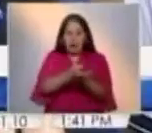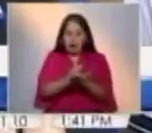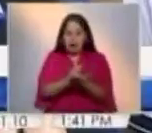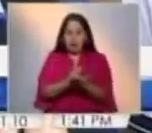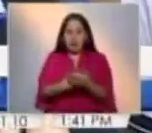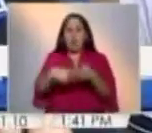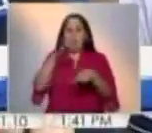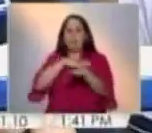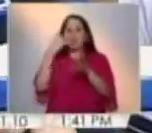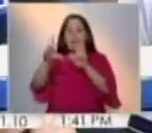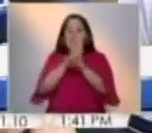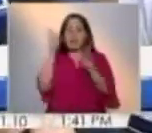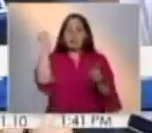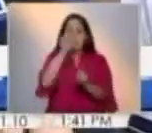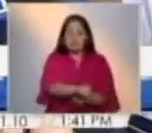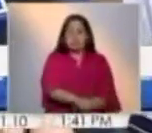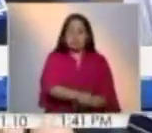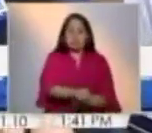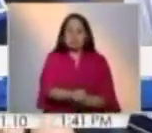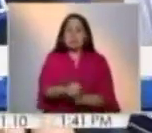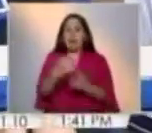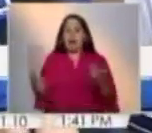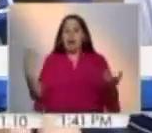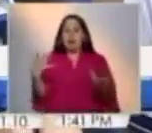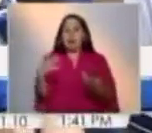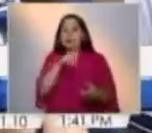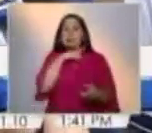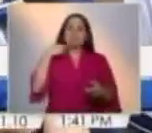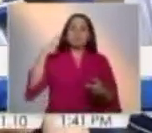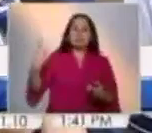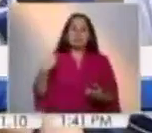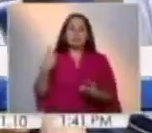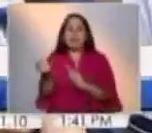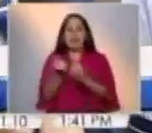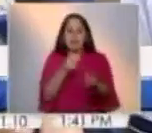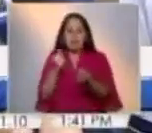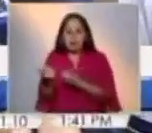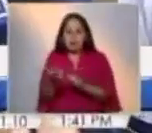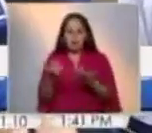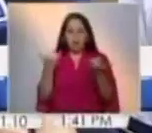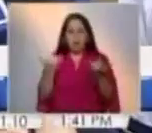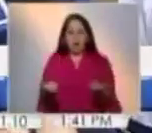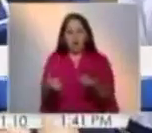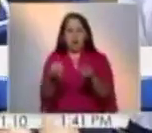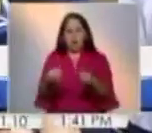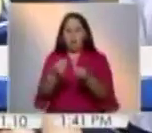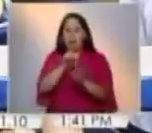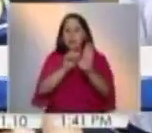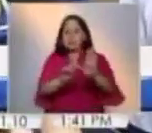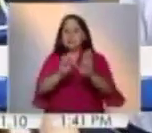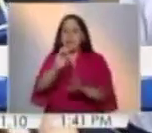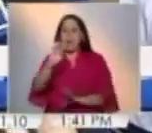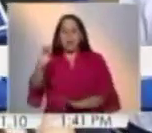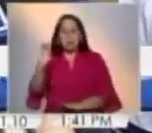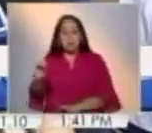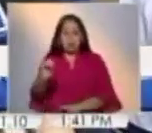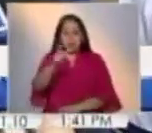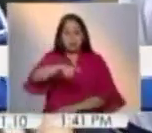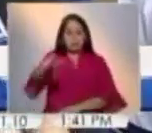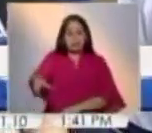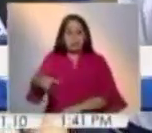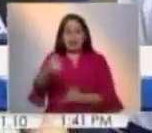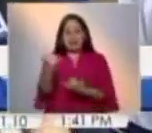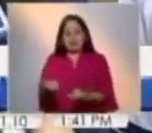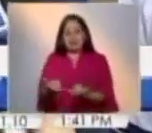ley masacre nos está condenando a un ahorcamiento financiero, y eso está llevando a los 6.000 trabajadores a que hasta